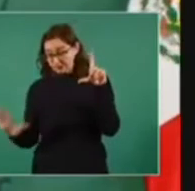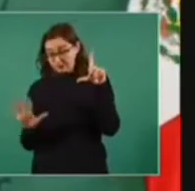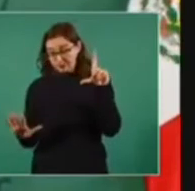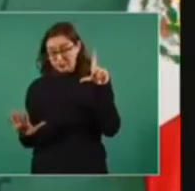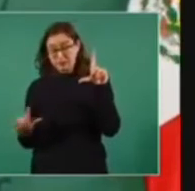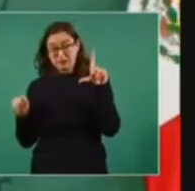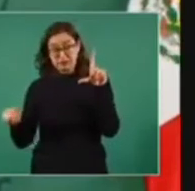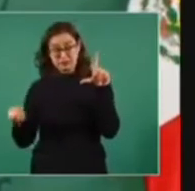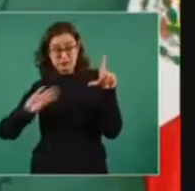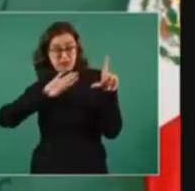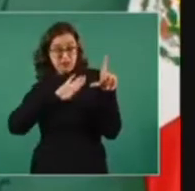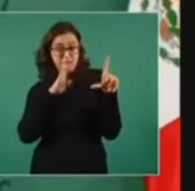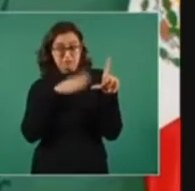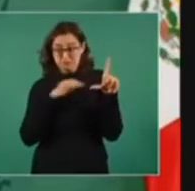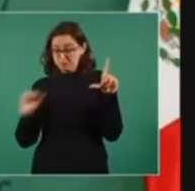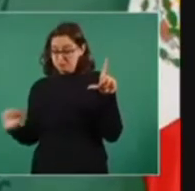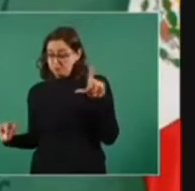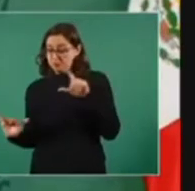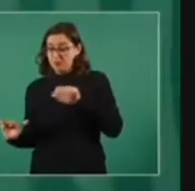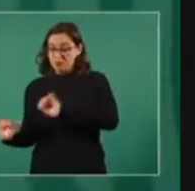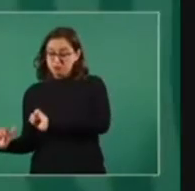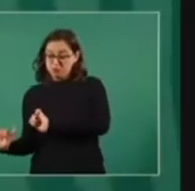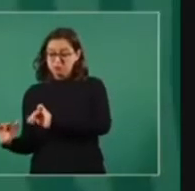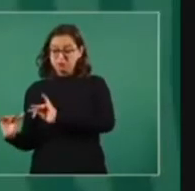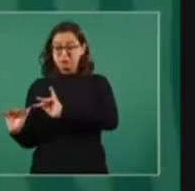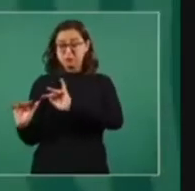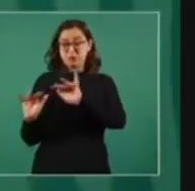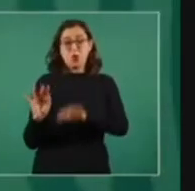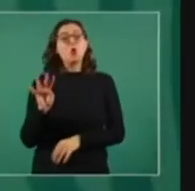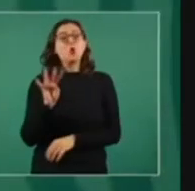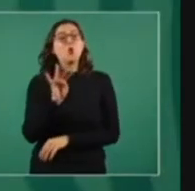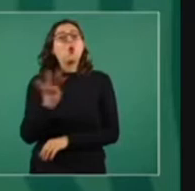el Valle de México, lleguen 400 soldados